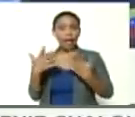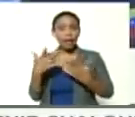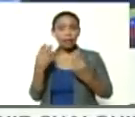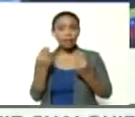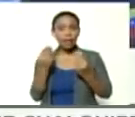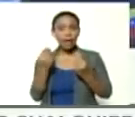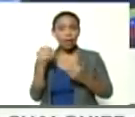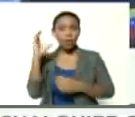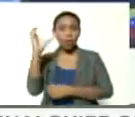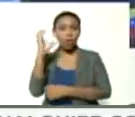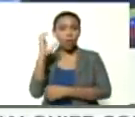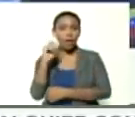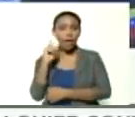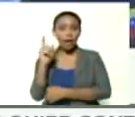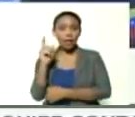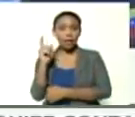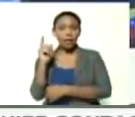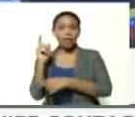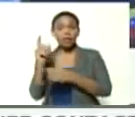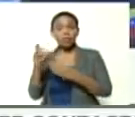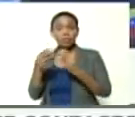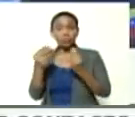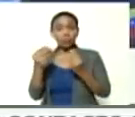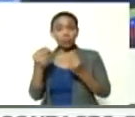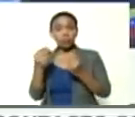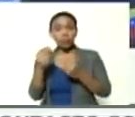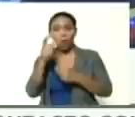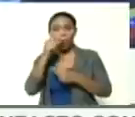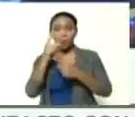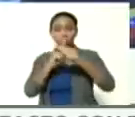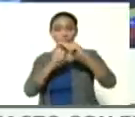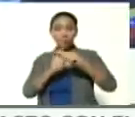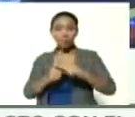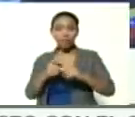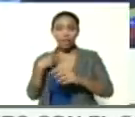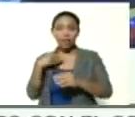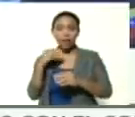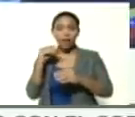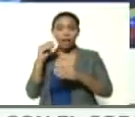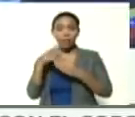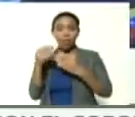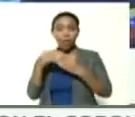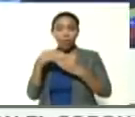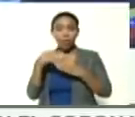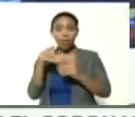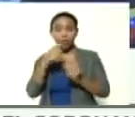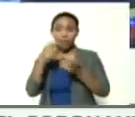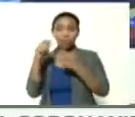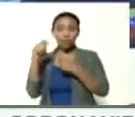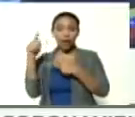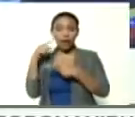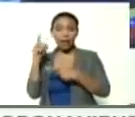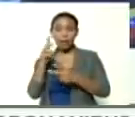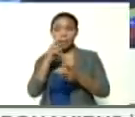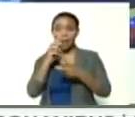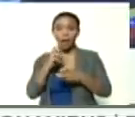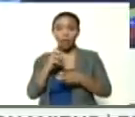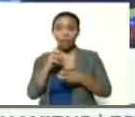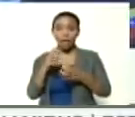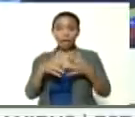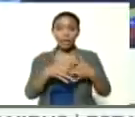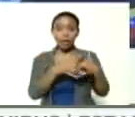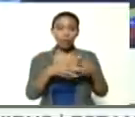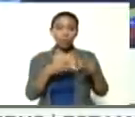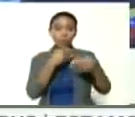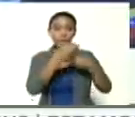pesos colombianos. El corredor de pesos del mercado negro de Colombia ahora asume el riesgo de introducir los dólares del narcotráfico en la banca estadounidense. Esto se